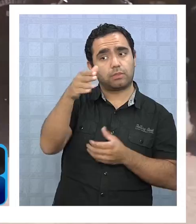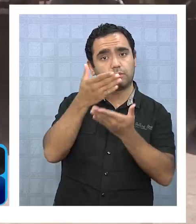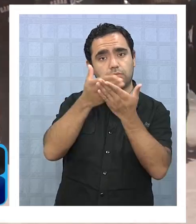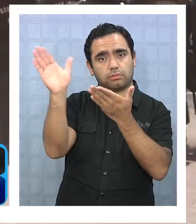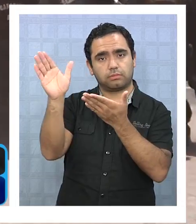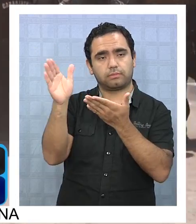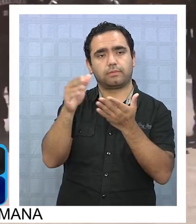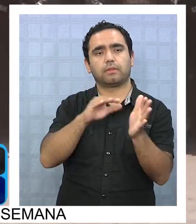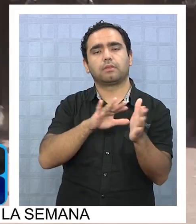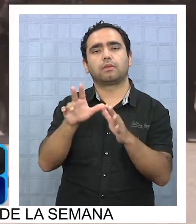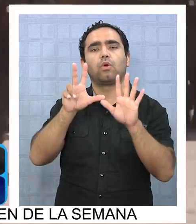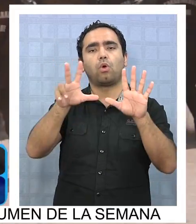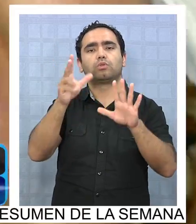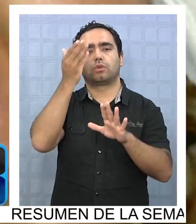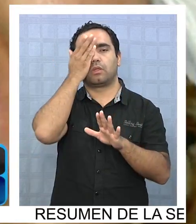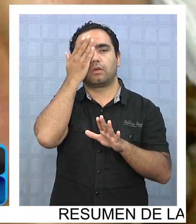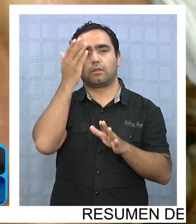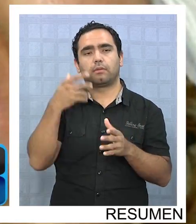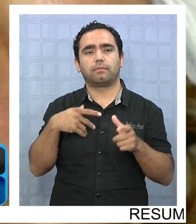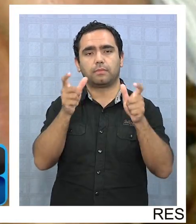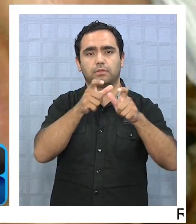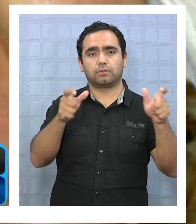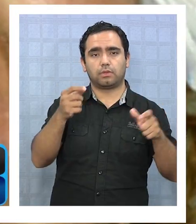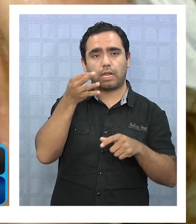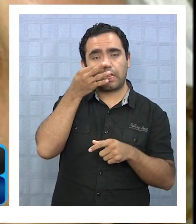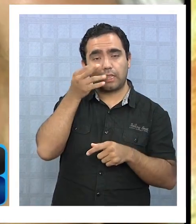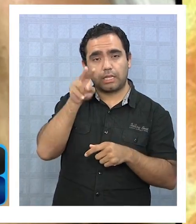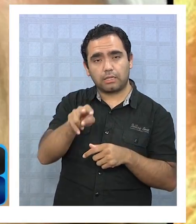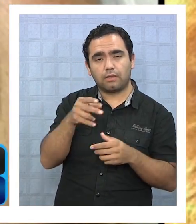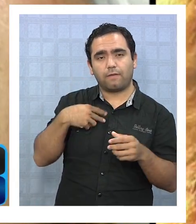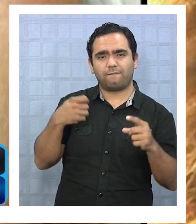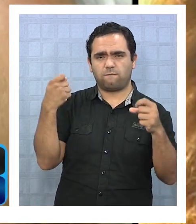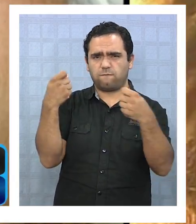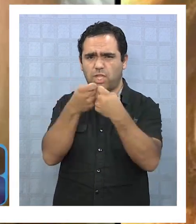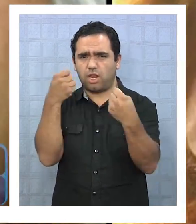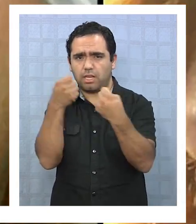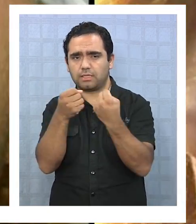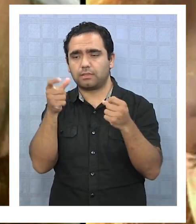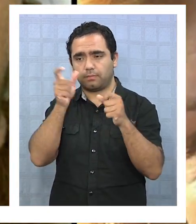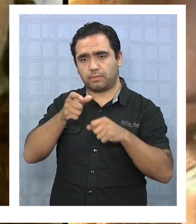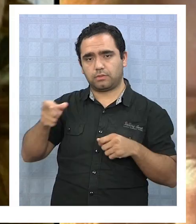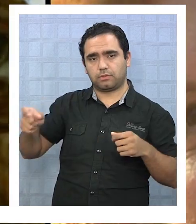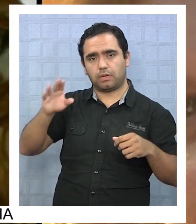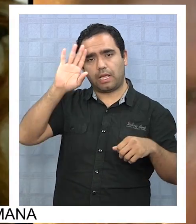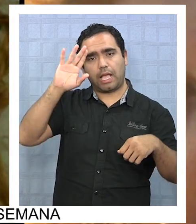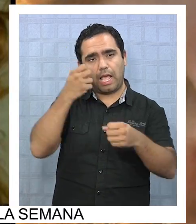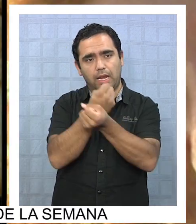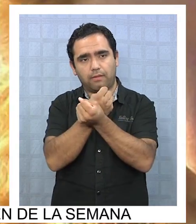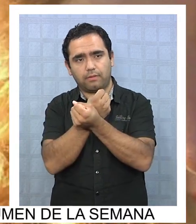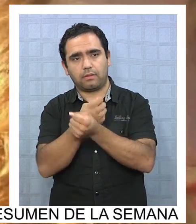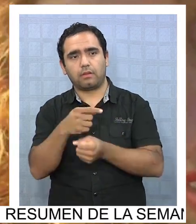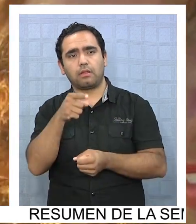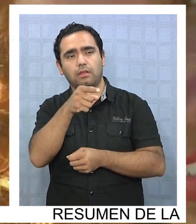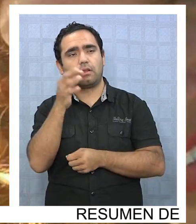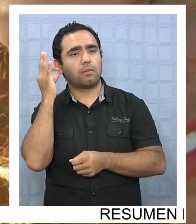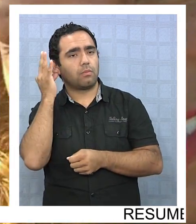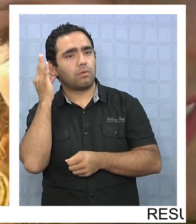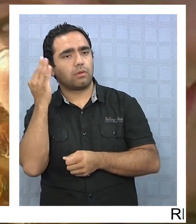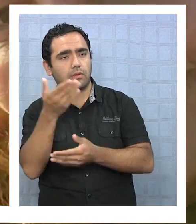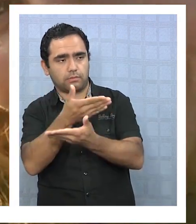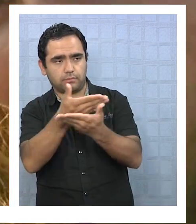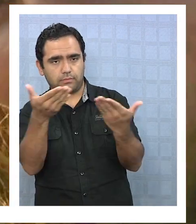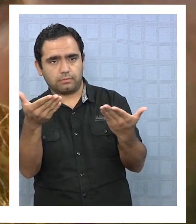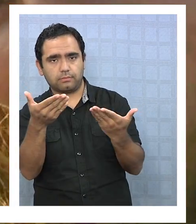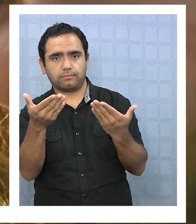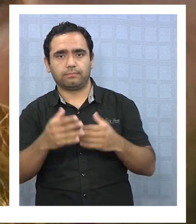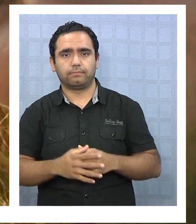lunes 8 de agosto. Testigos acusan violencia extrema y indiscriminada por parte de carabineros, la cual dejó a Vicky en estas condiciones.